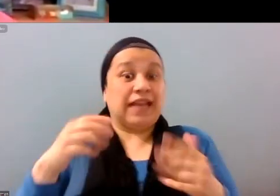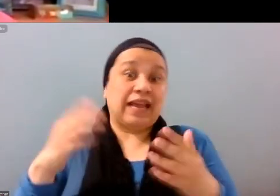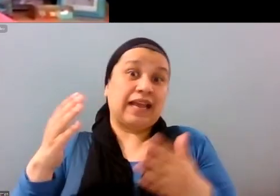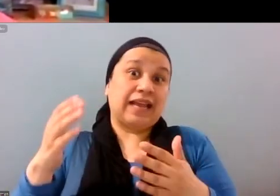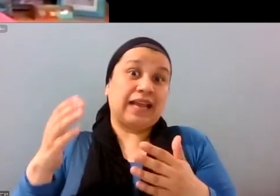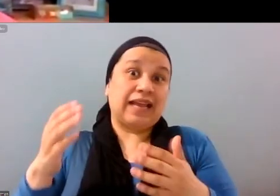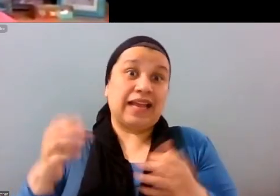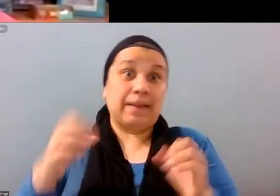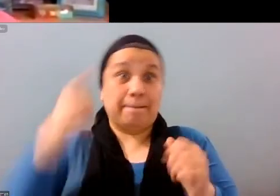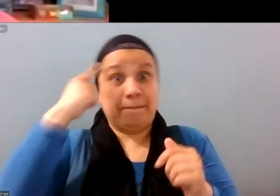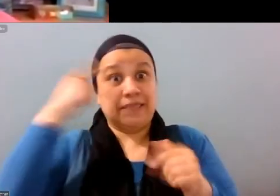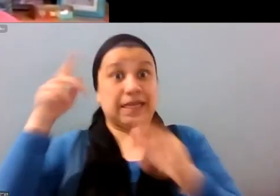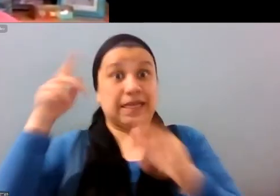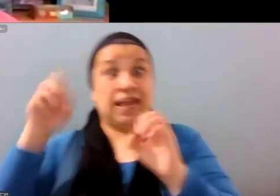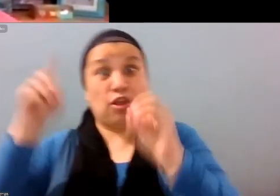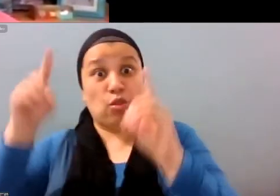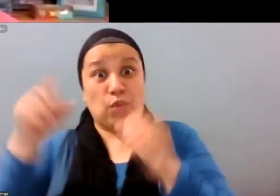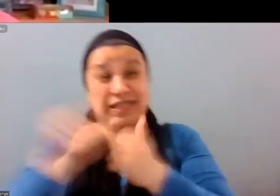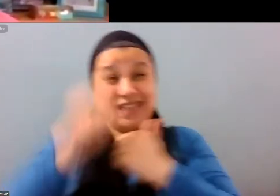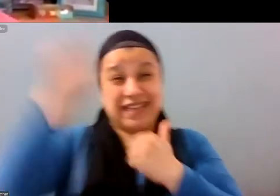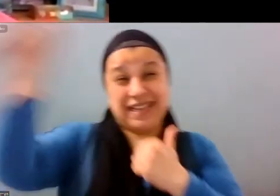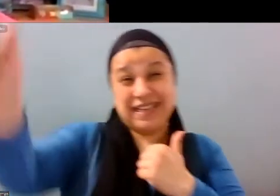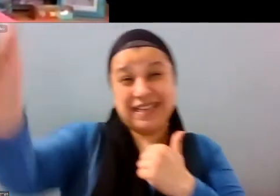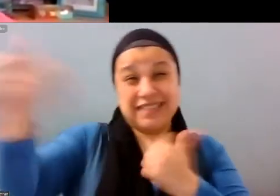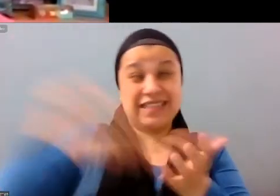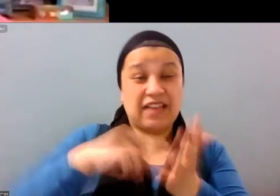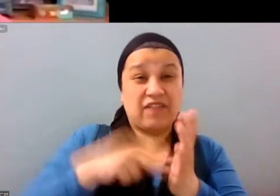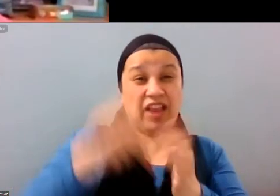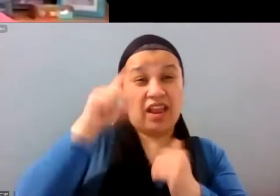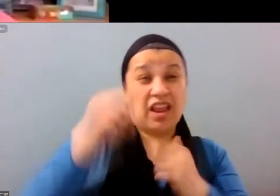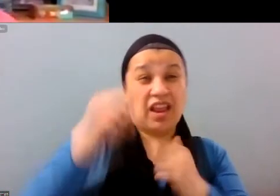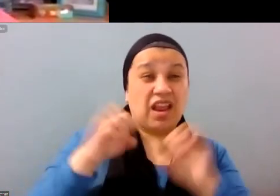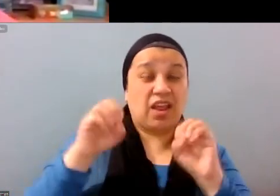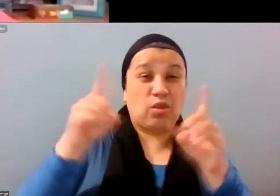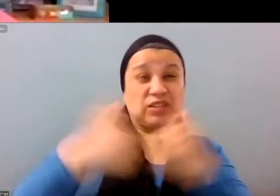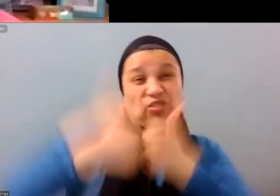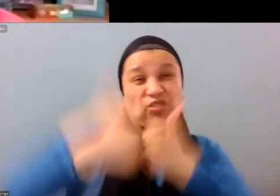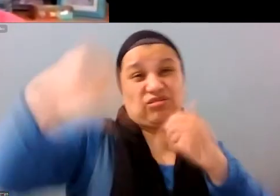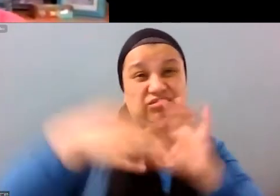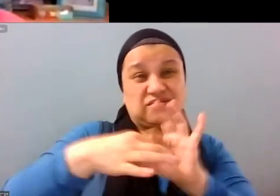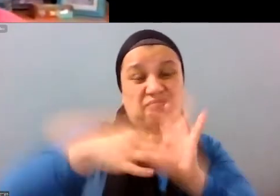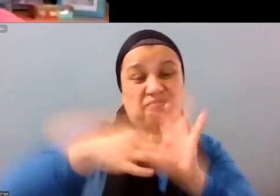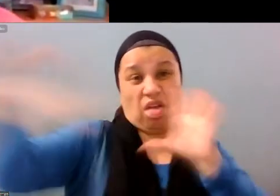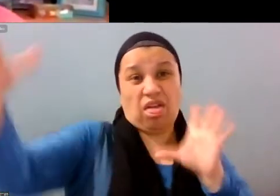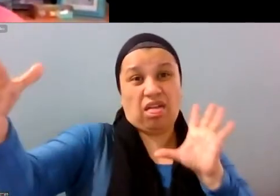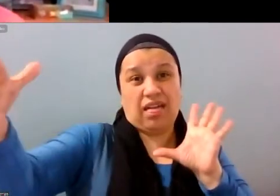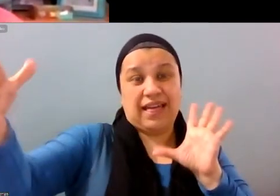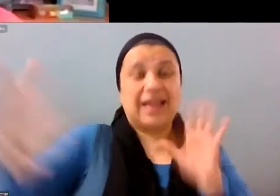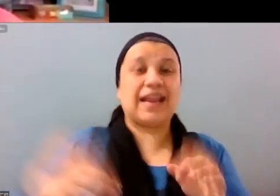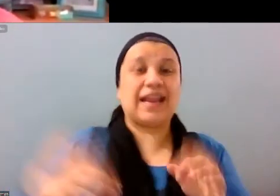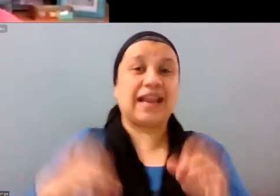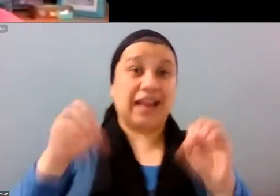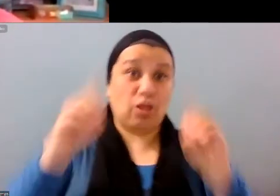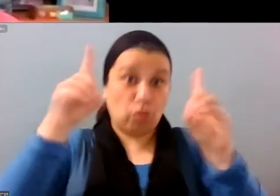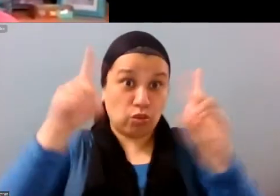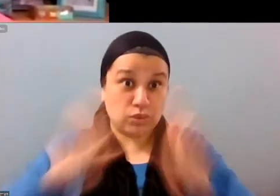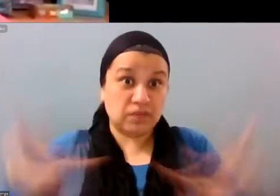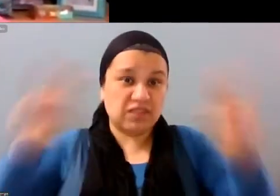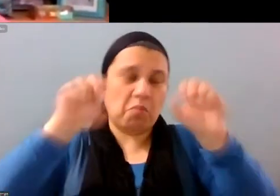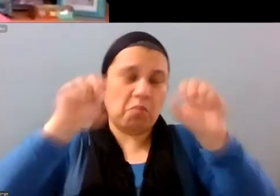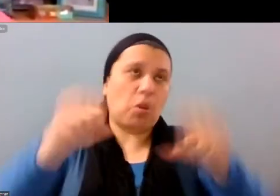distancia es una educación remota o que los valores y principios de la educación a distancia se puede sustituir por una